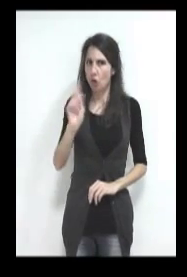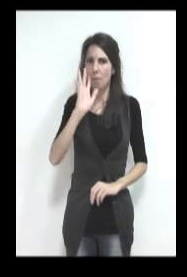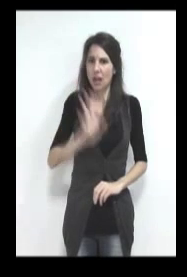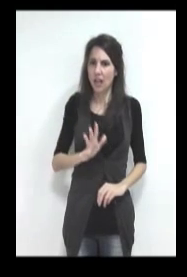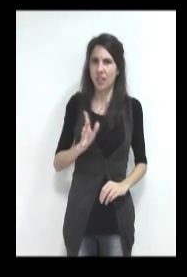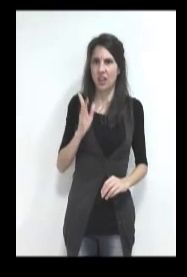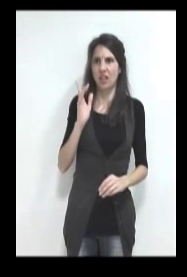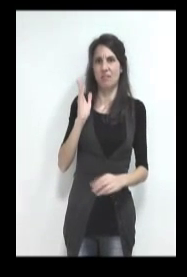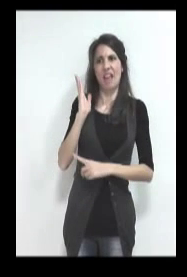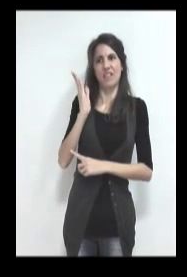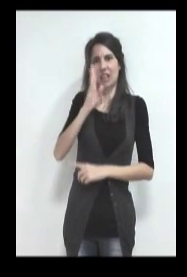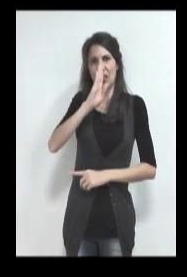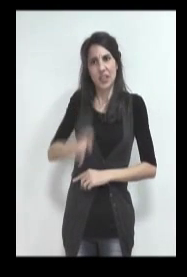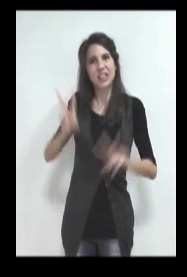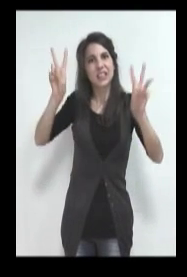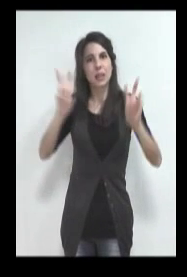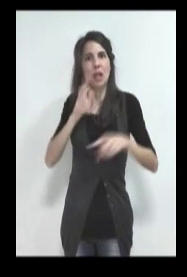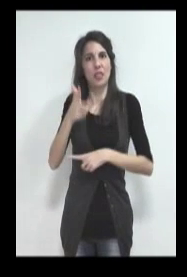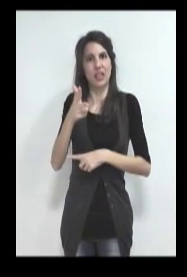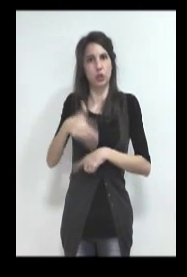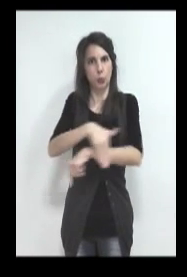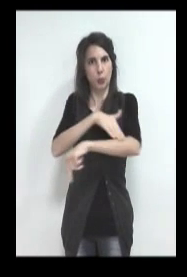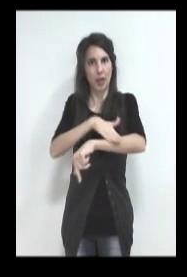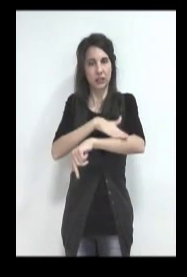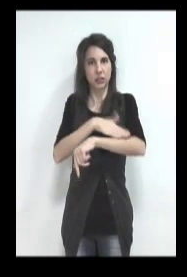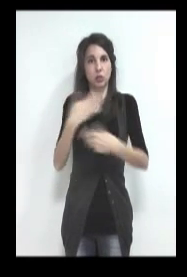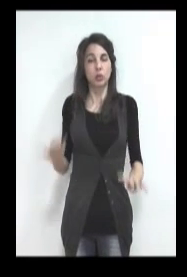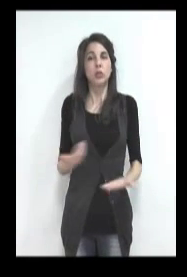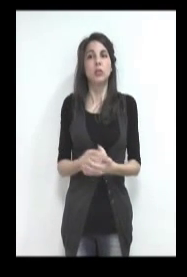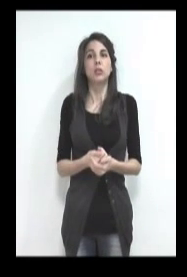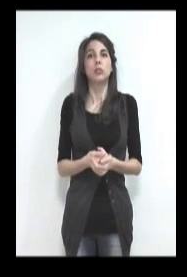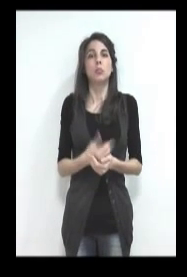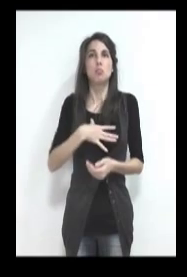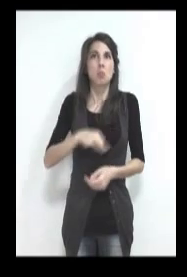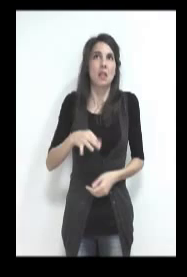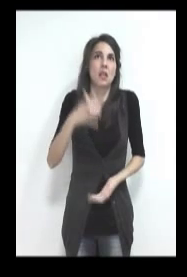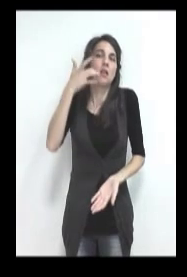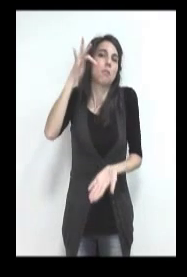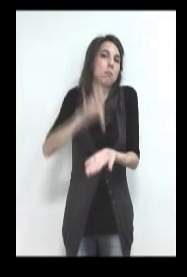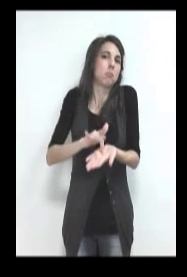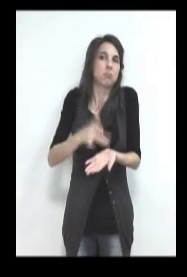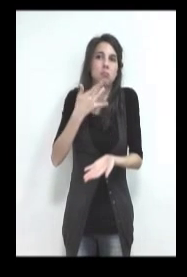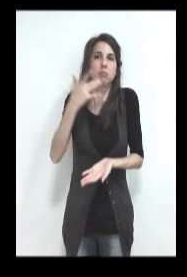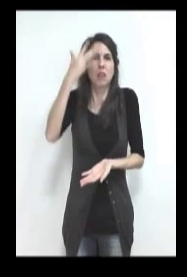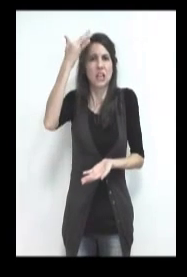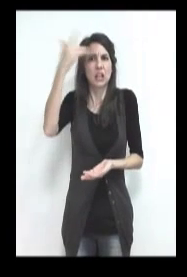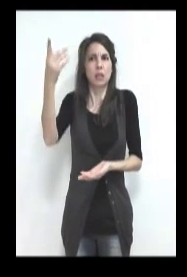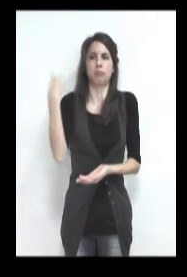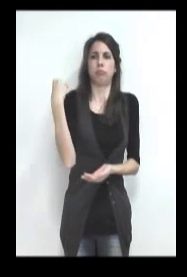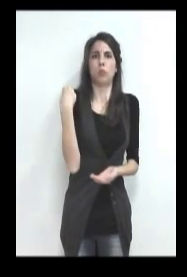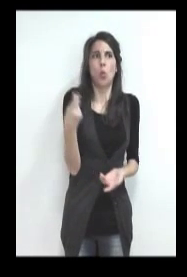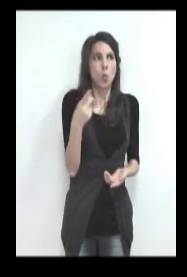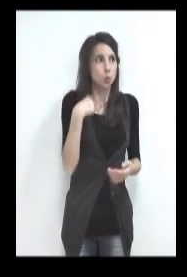en este desarrollo como de soslayo, y pudiera ocurrir que nos digan, como dice Saturnino, pero esto no creéis que va a poder ser para